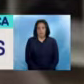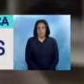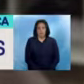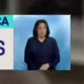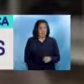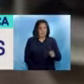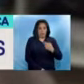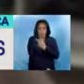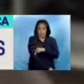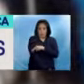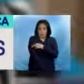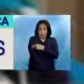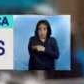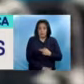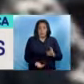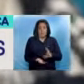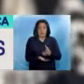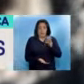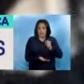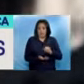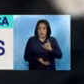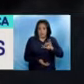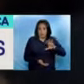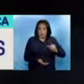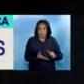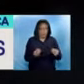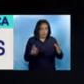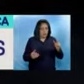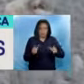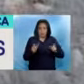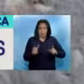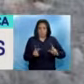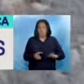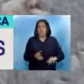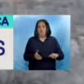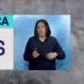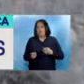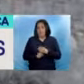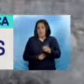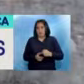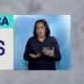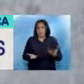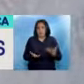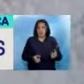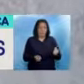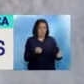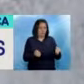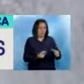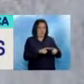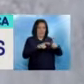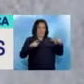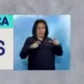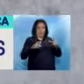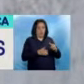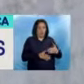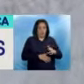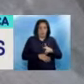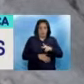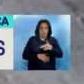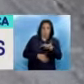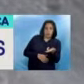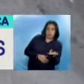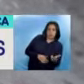Y al Hospital Regional de Ica llegaron una decena de personas heridas a causa del despiste de un camión de carga que llevaba también